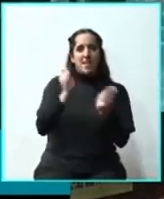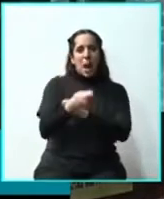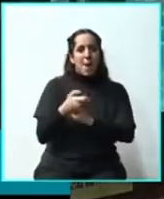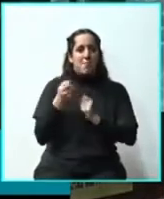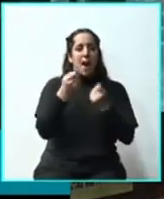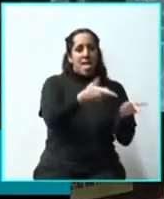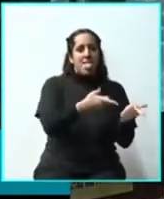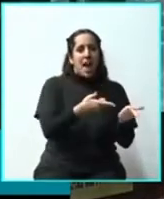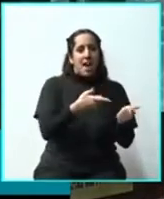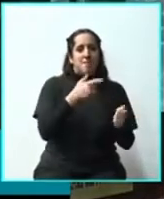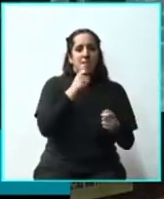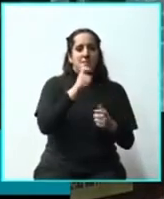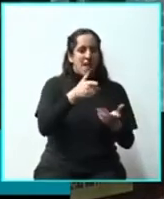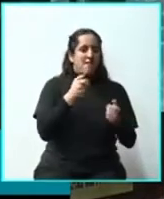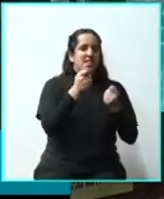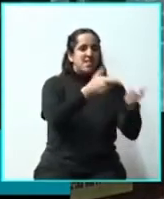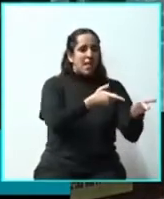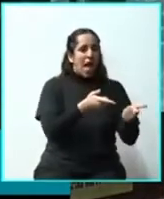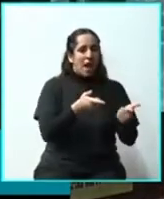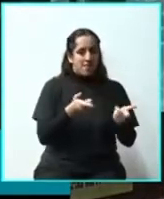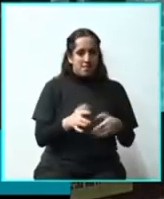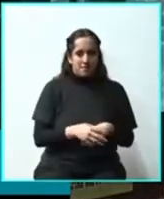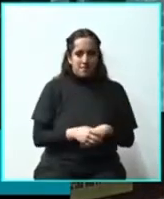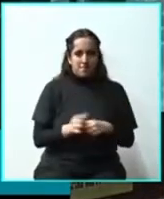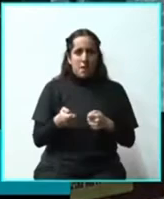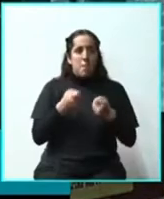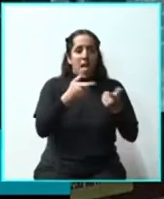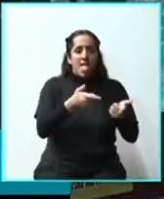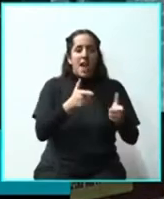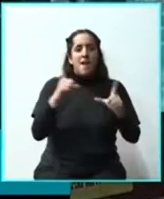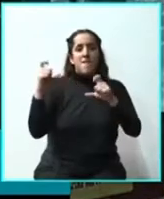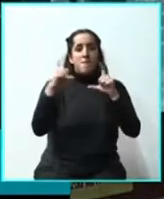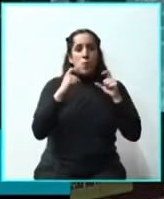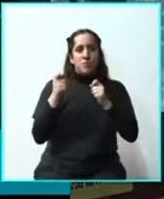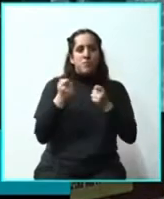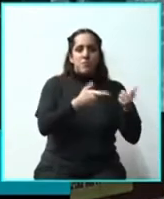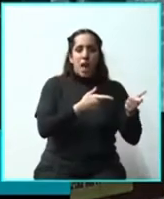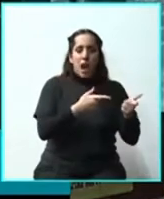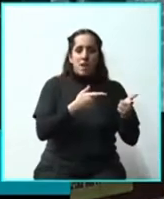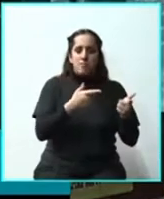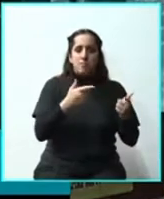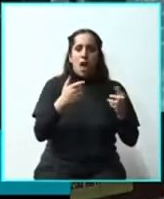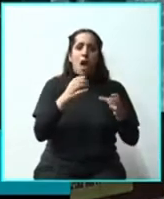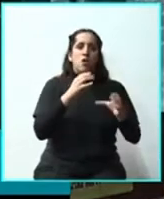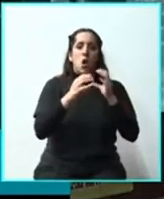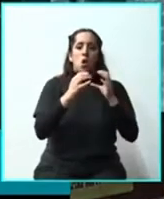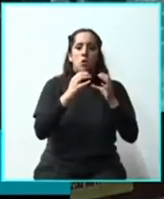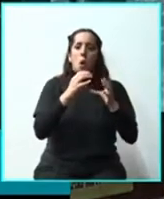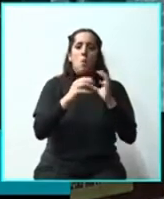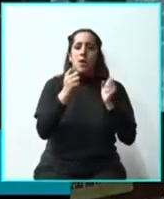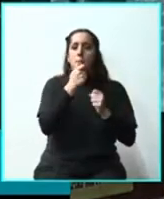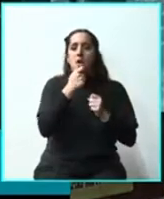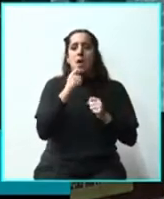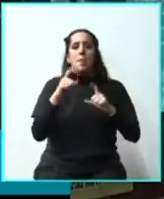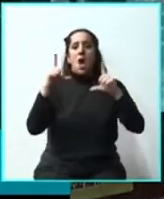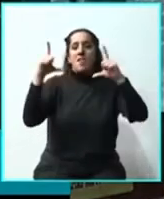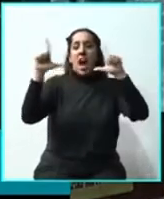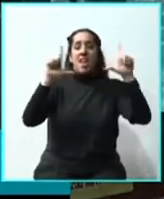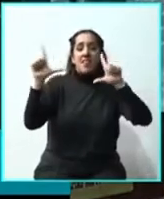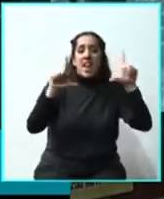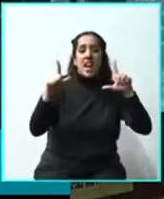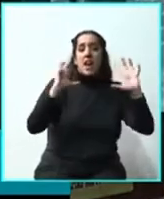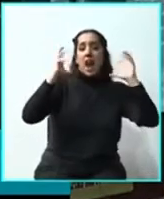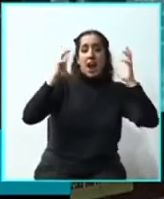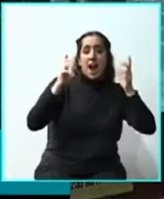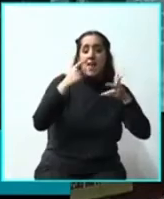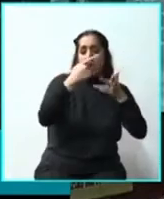entregarlas, facilitarlas, o para entregarlas a medios de difusión digital o medios de